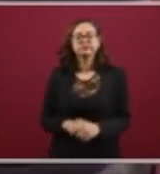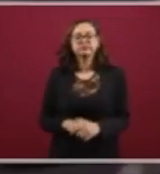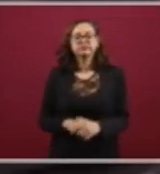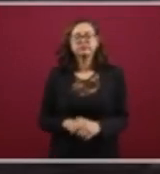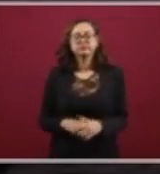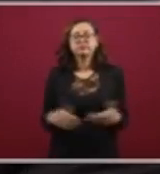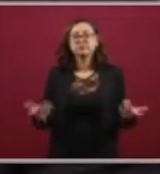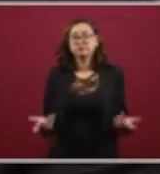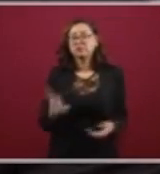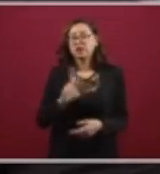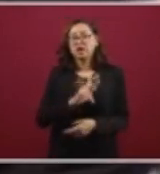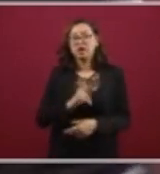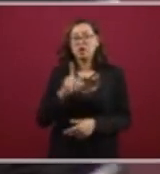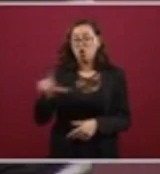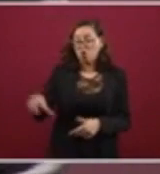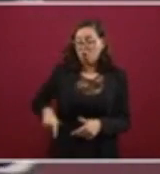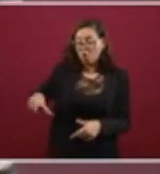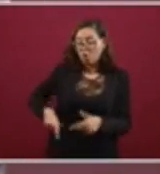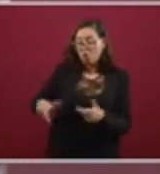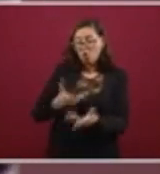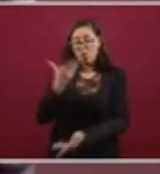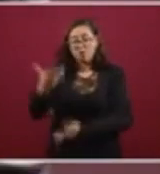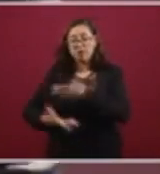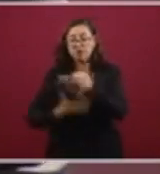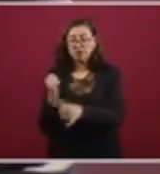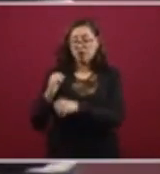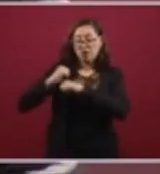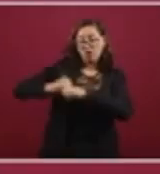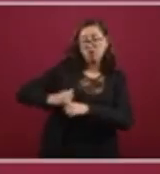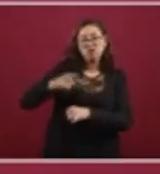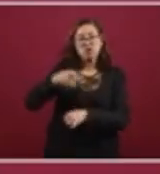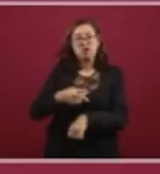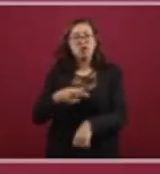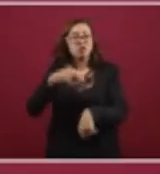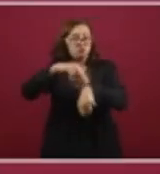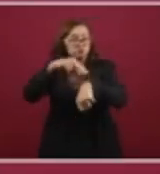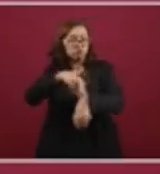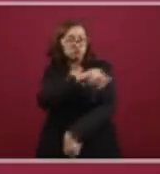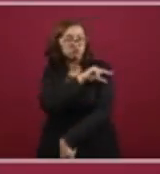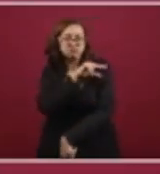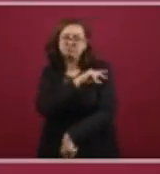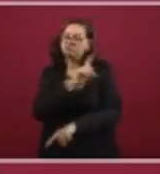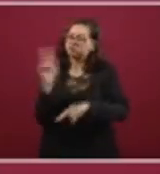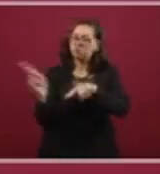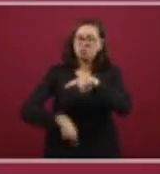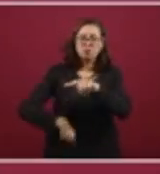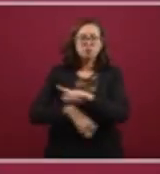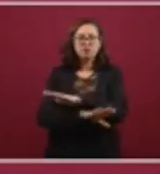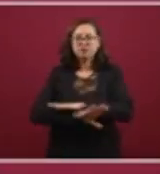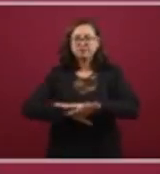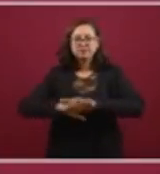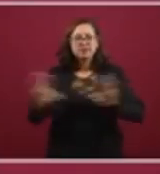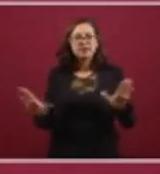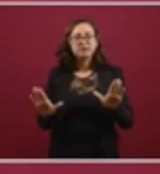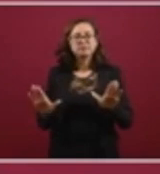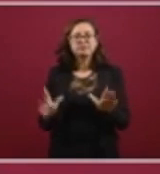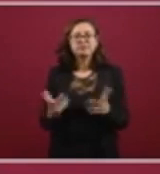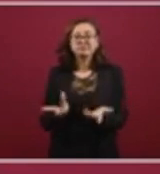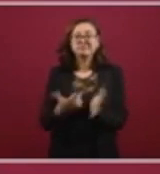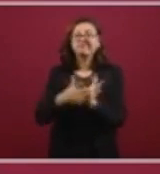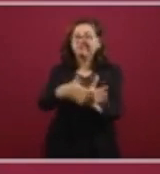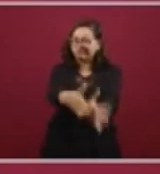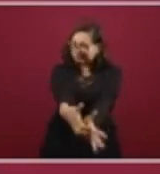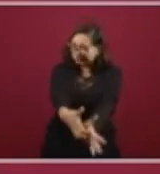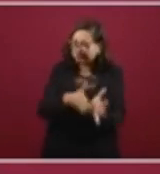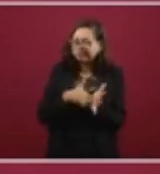médica privada para los altos funcionarios públicos. En fin, hay una política de